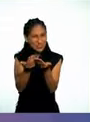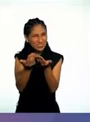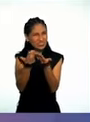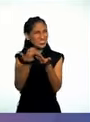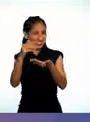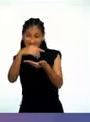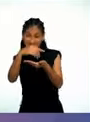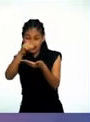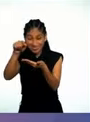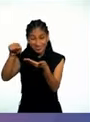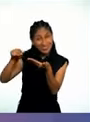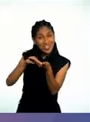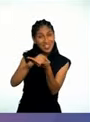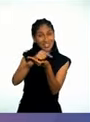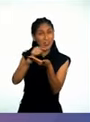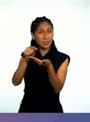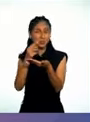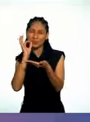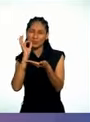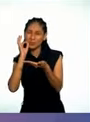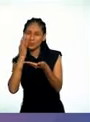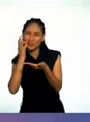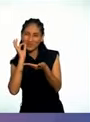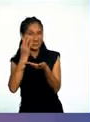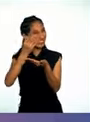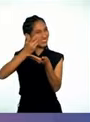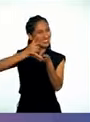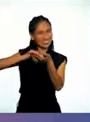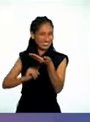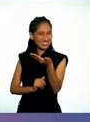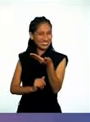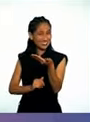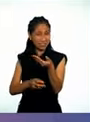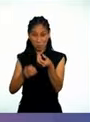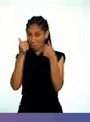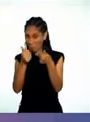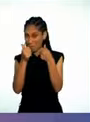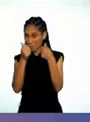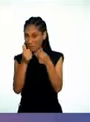de art show del sol chao